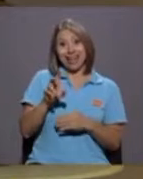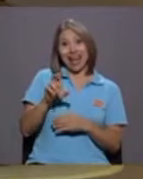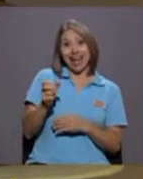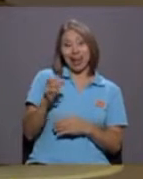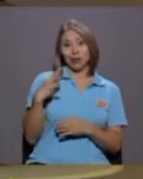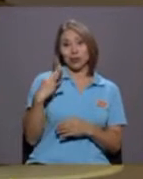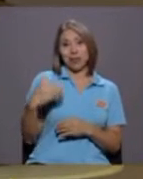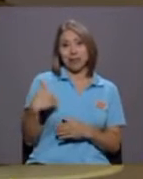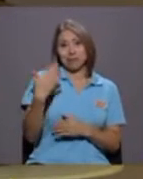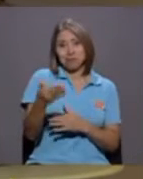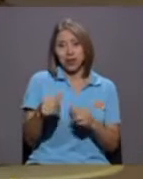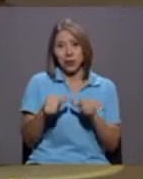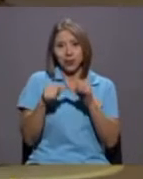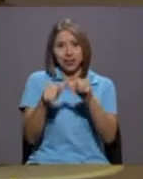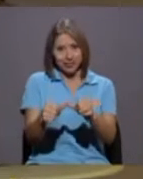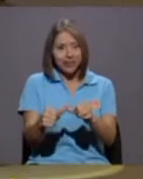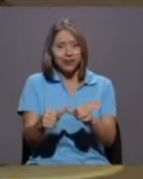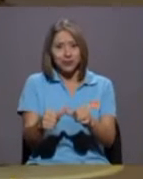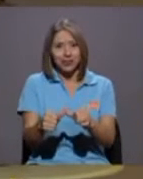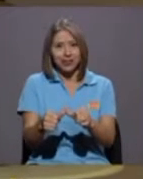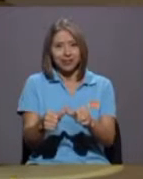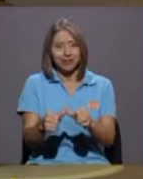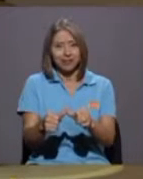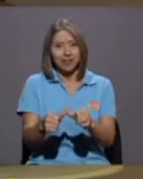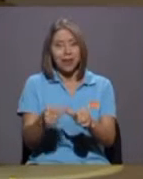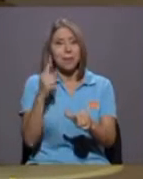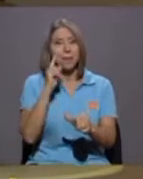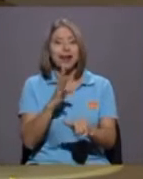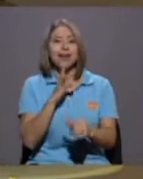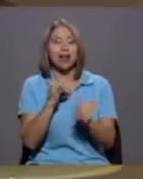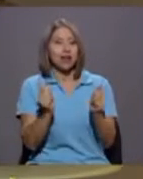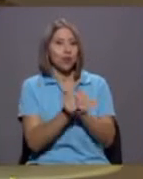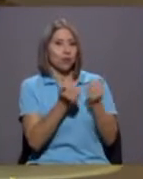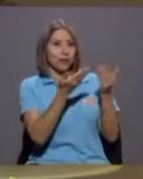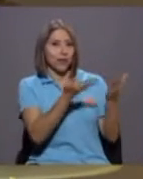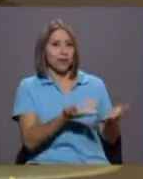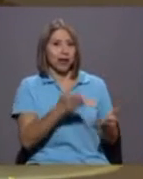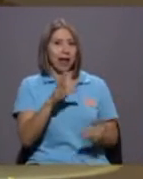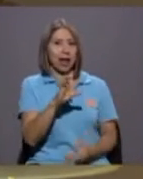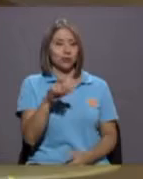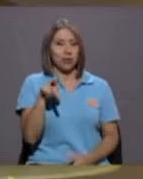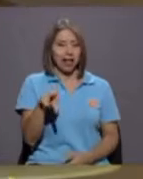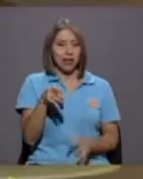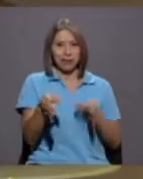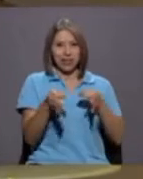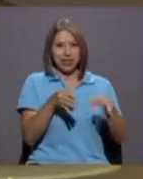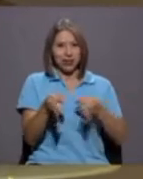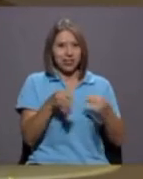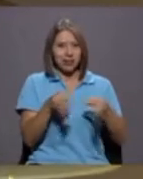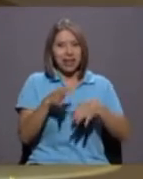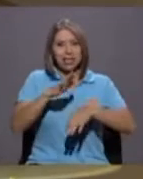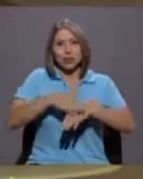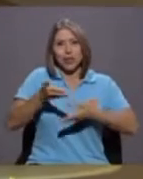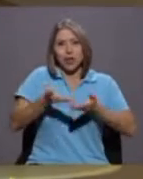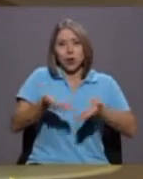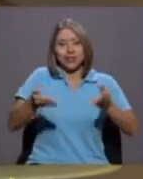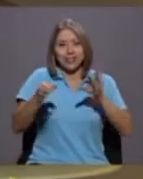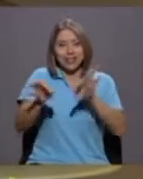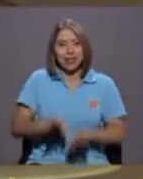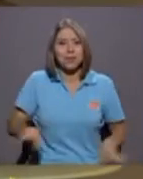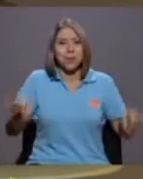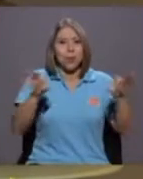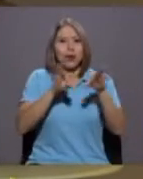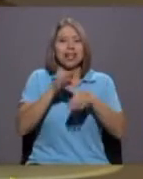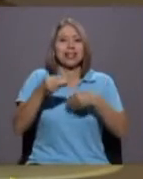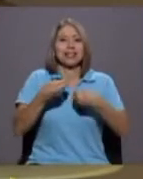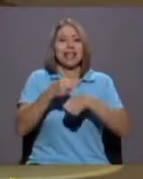nos invita a regresar y entonces don Carlos Picado nos explica de las cosas tan importantes que